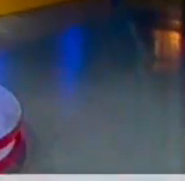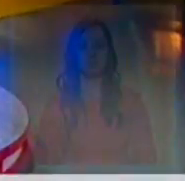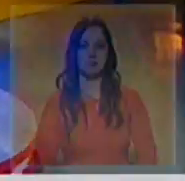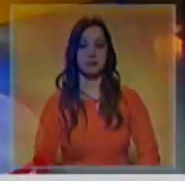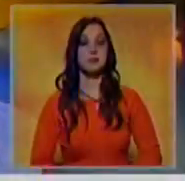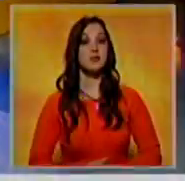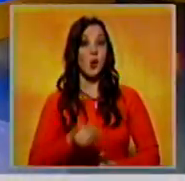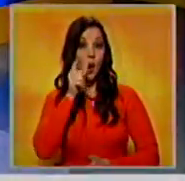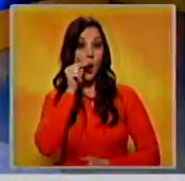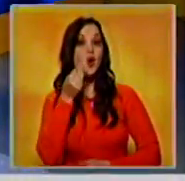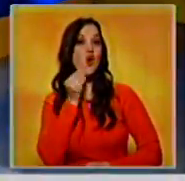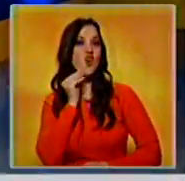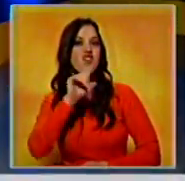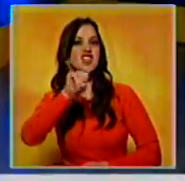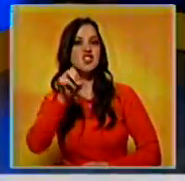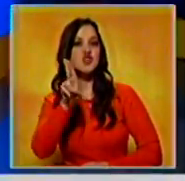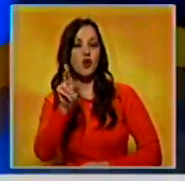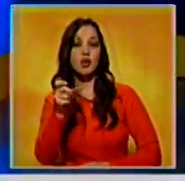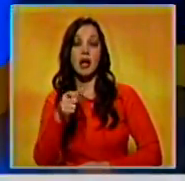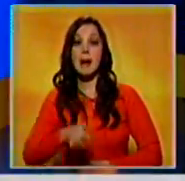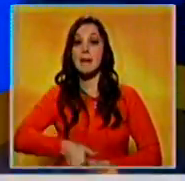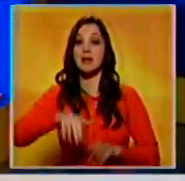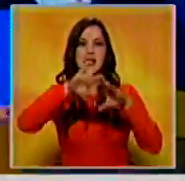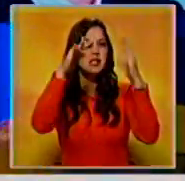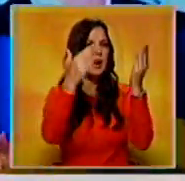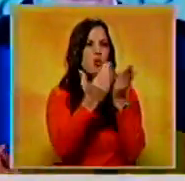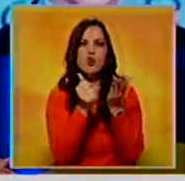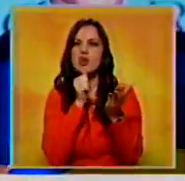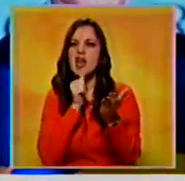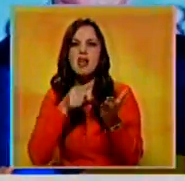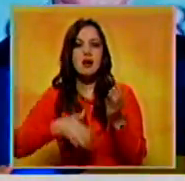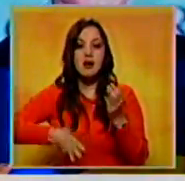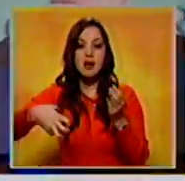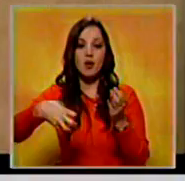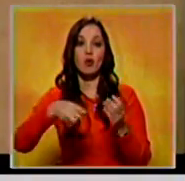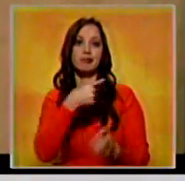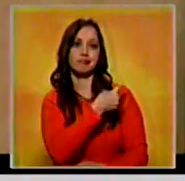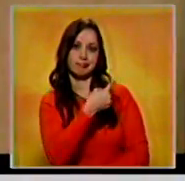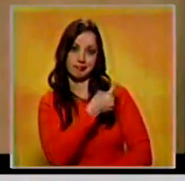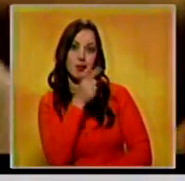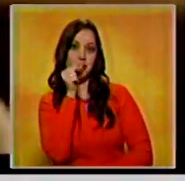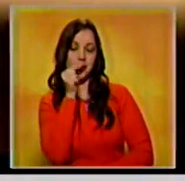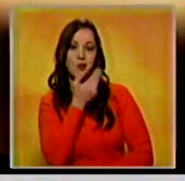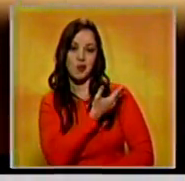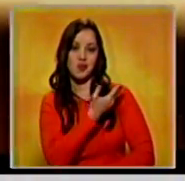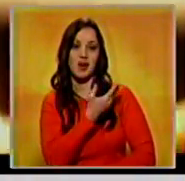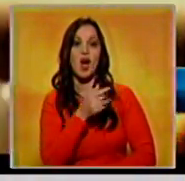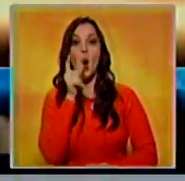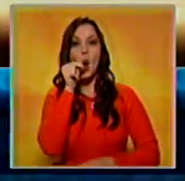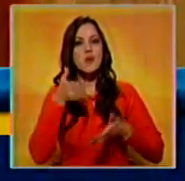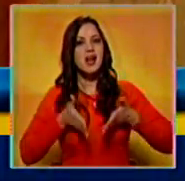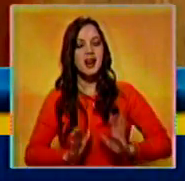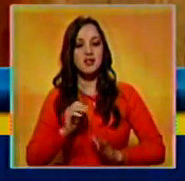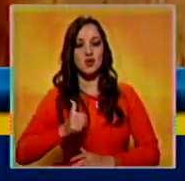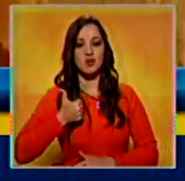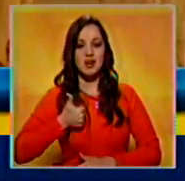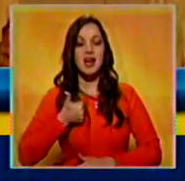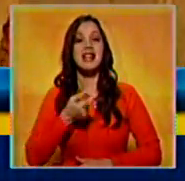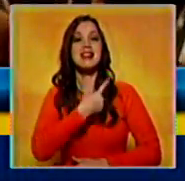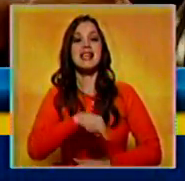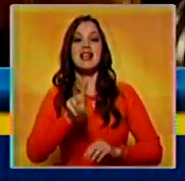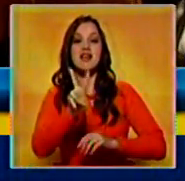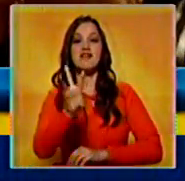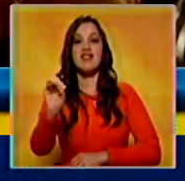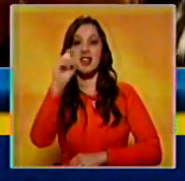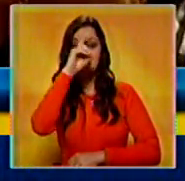Justin Bieber es el joven más rico del mundo, según la revista Forbes. El cantante canadiense de 20 años de edad generó desde junio